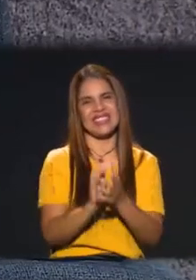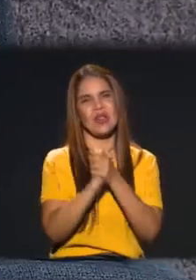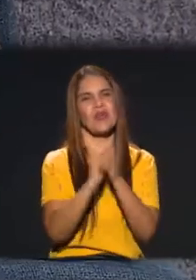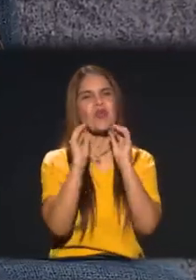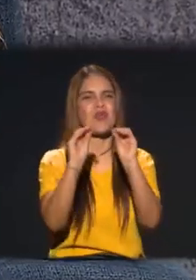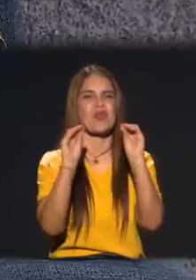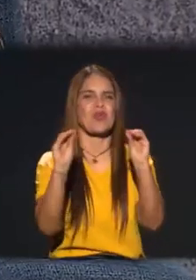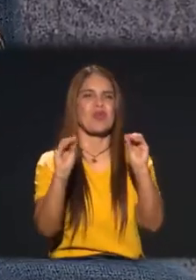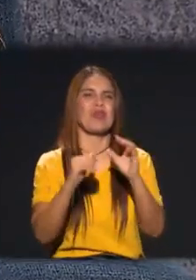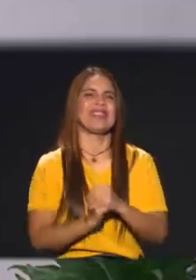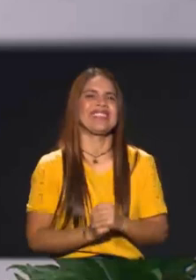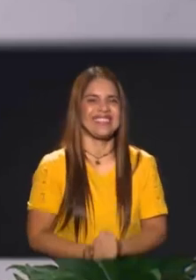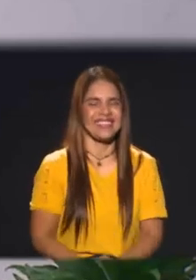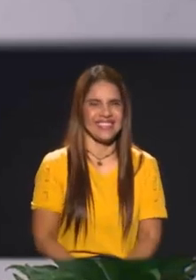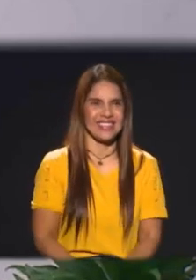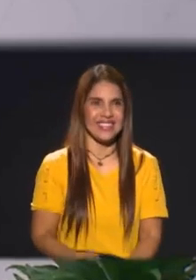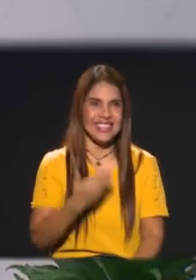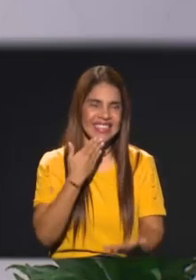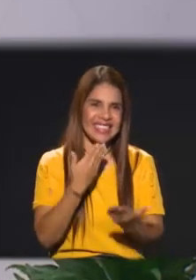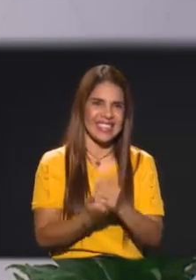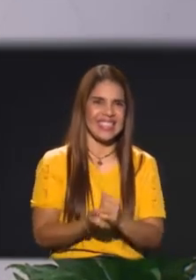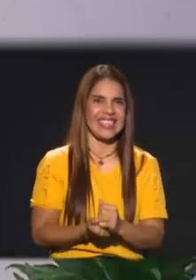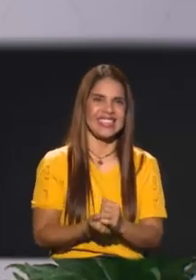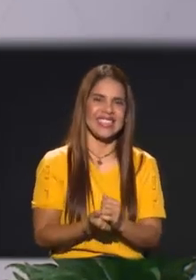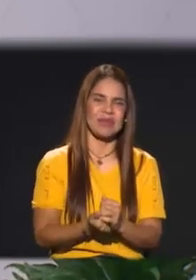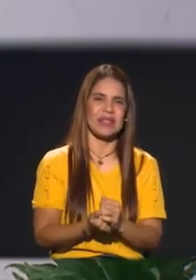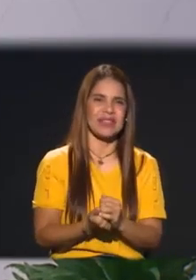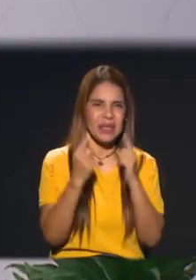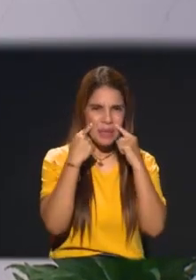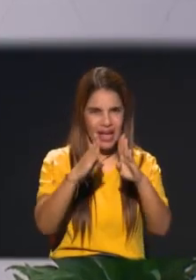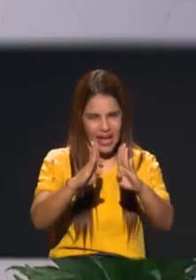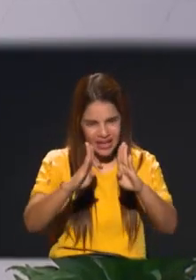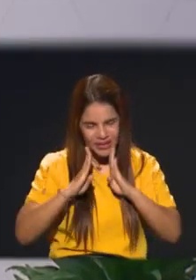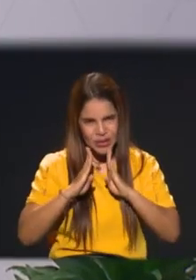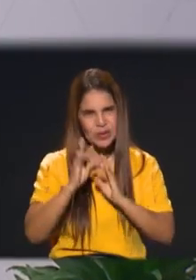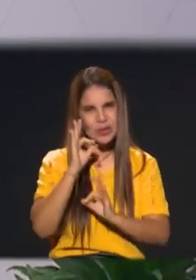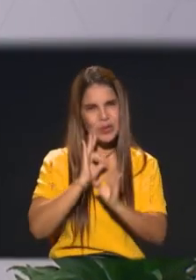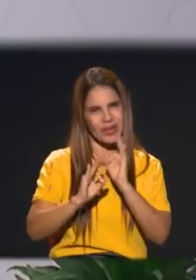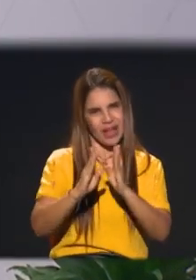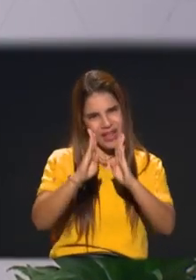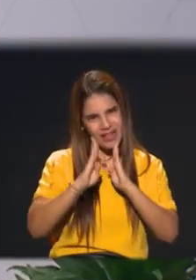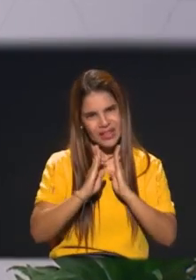muchos picos. Gracias por estar siempre atentos por nosotros